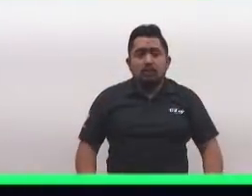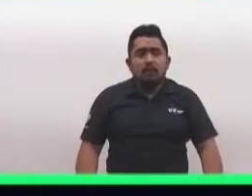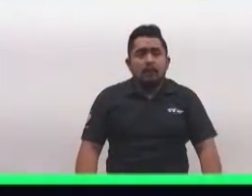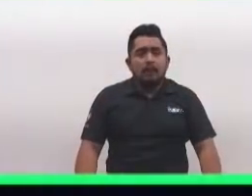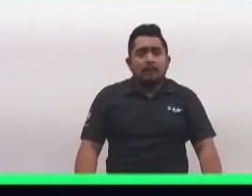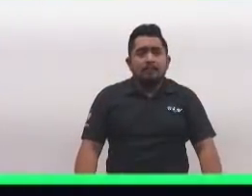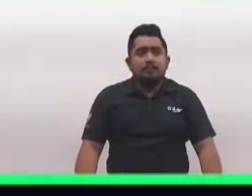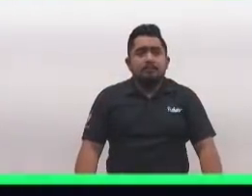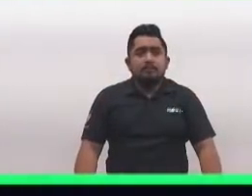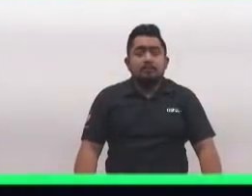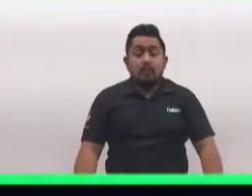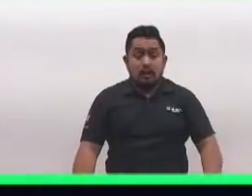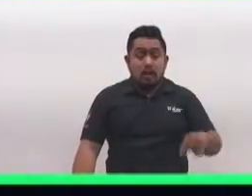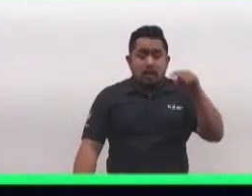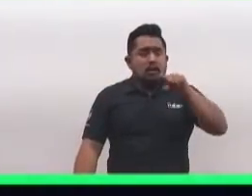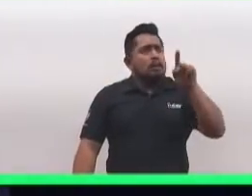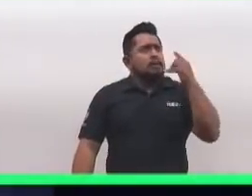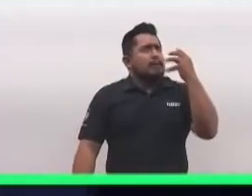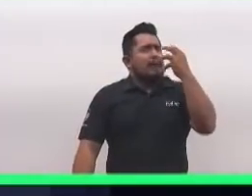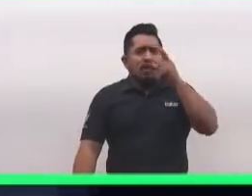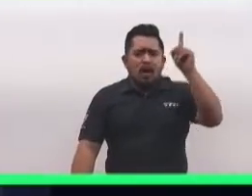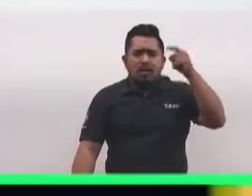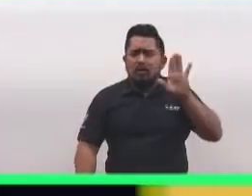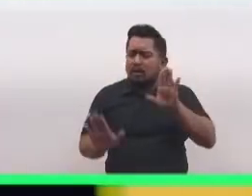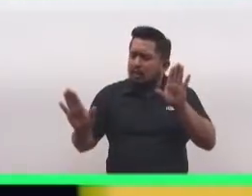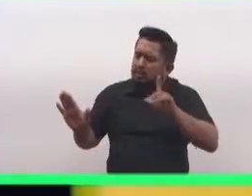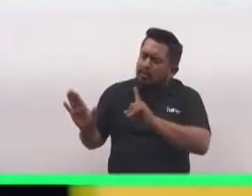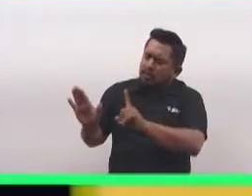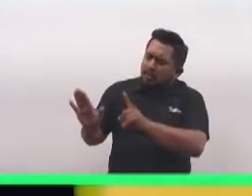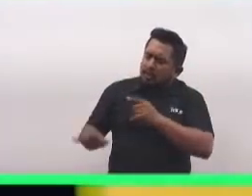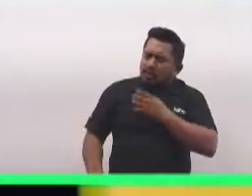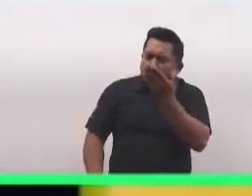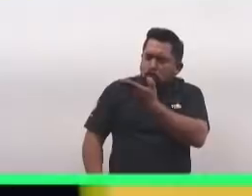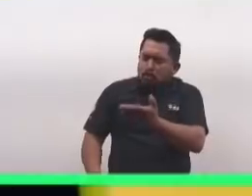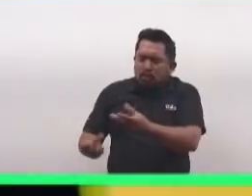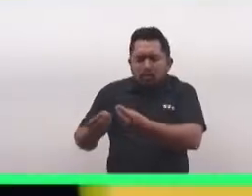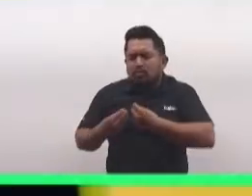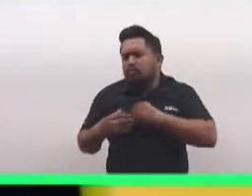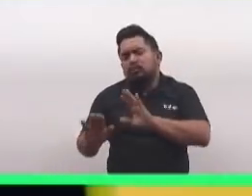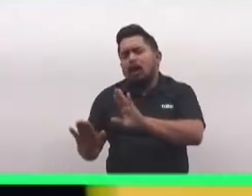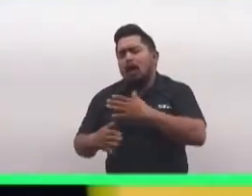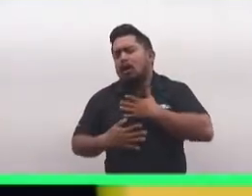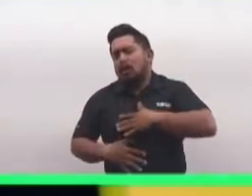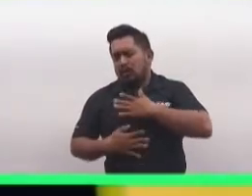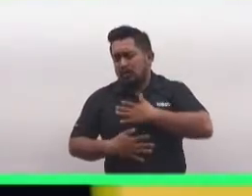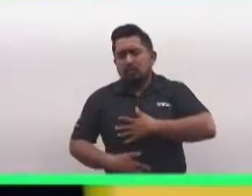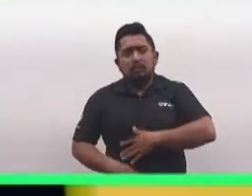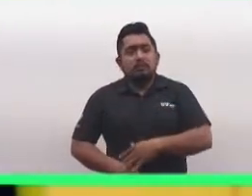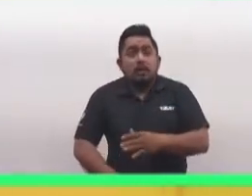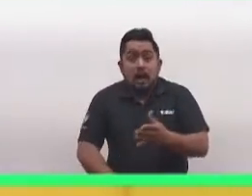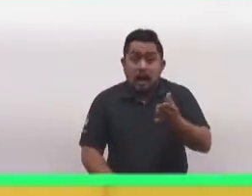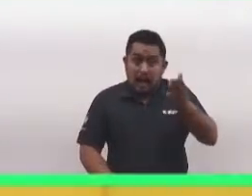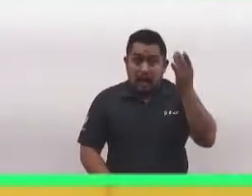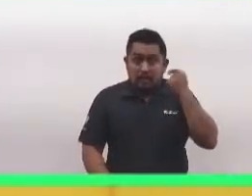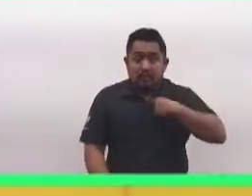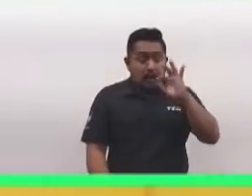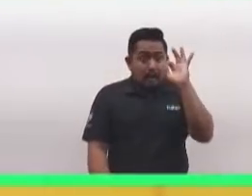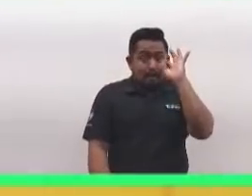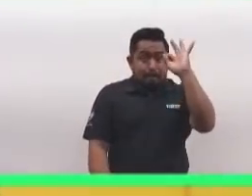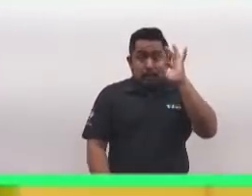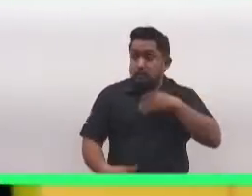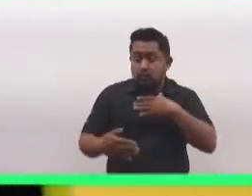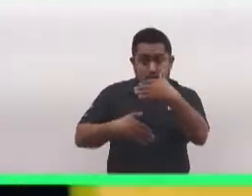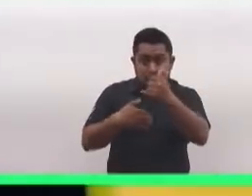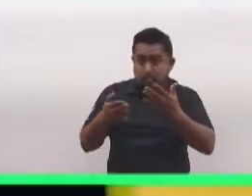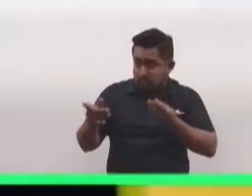y el señor es tan lindo que dice hijo lindos no me compren cosas estaba muy joven y queríamos comprarle algo al pastor de regalo